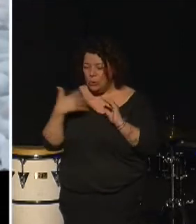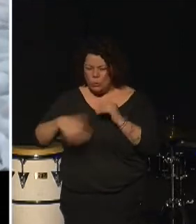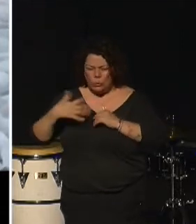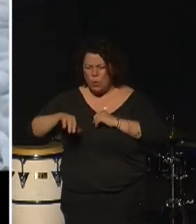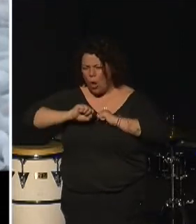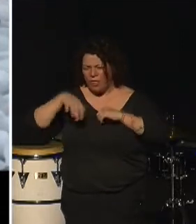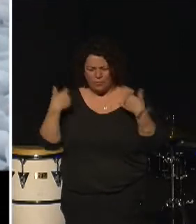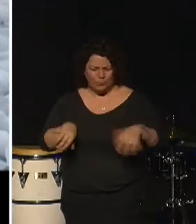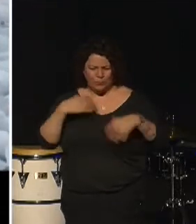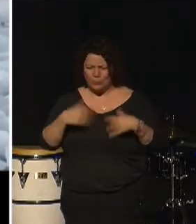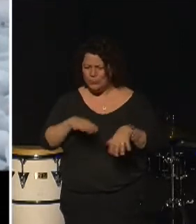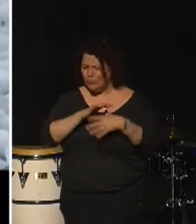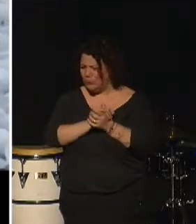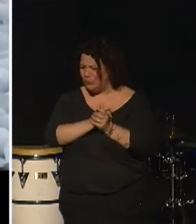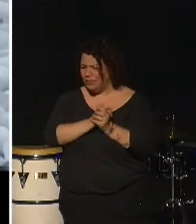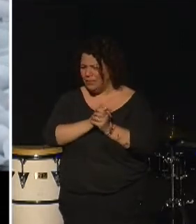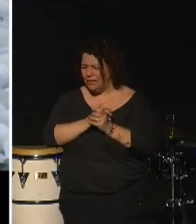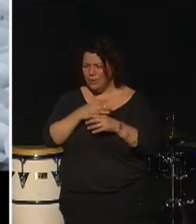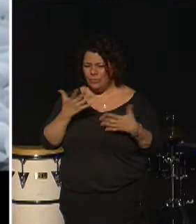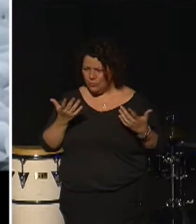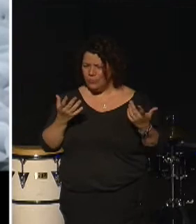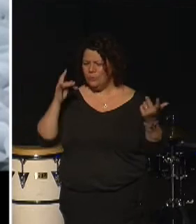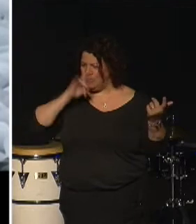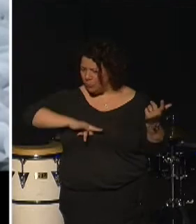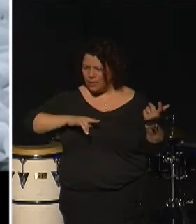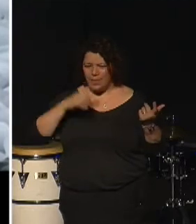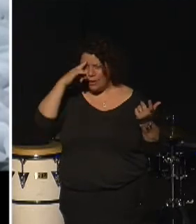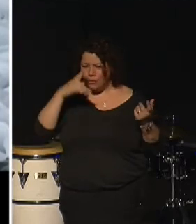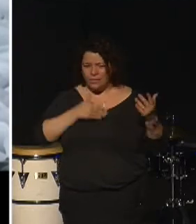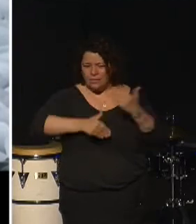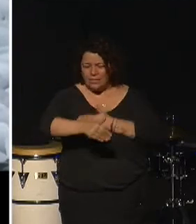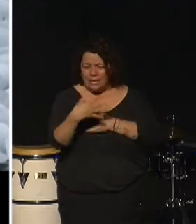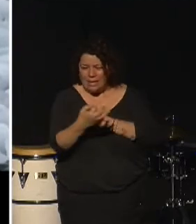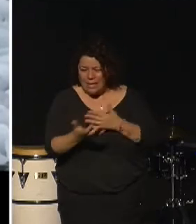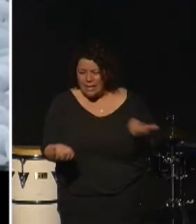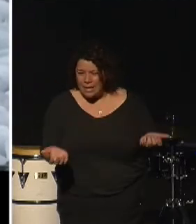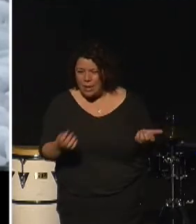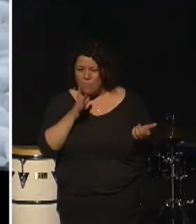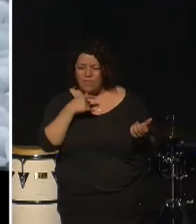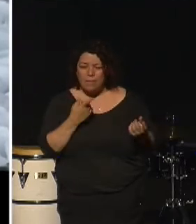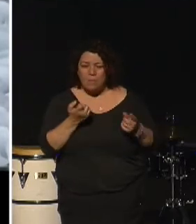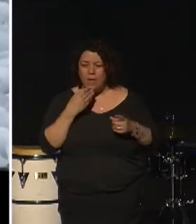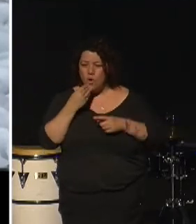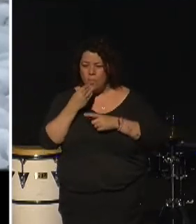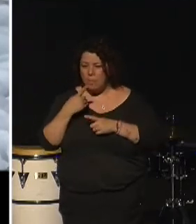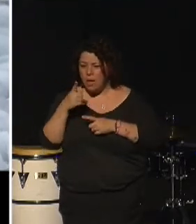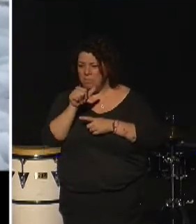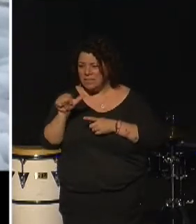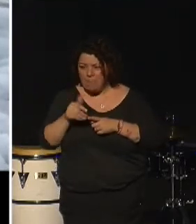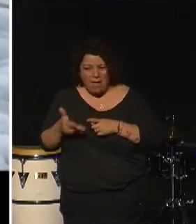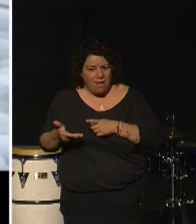Joder, es una faena absoluta. No sé lo que va a pasar porque quedaban provisiones para unas pocas semanas nada